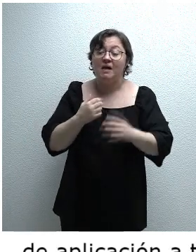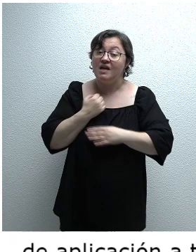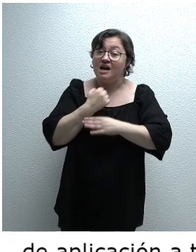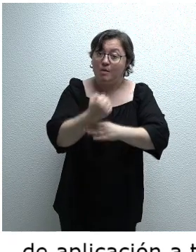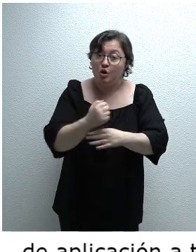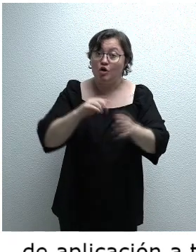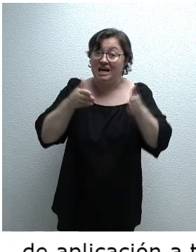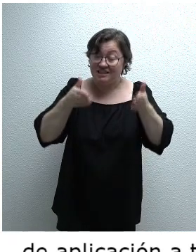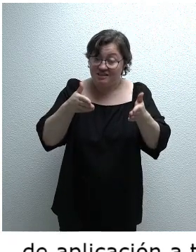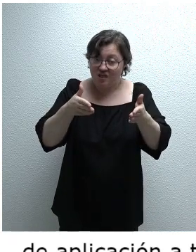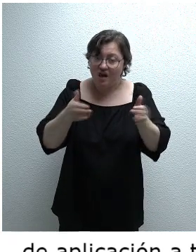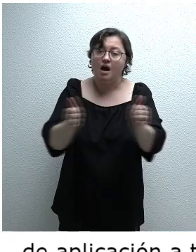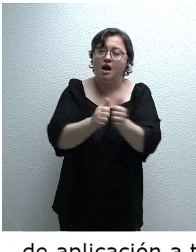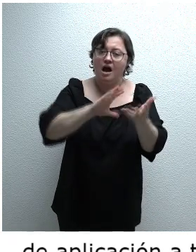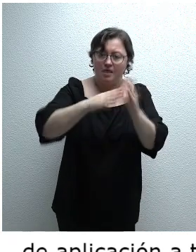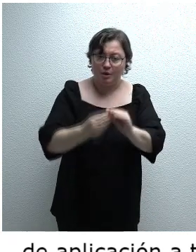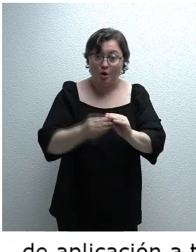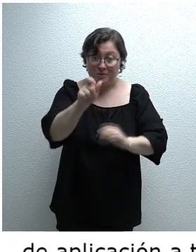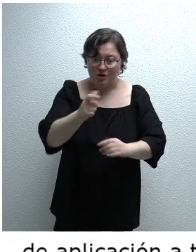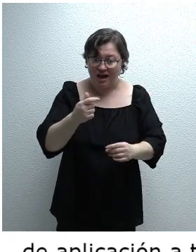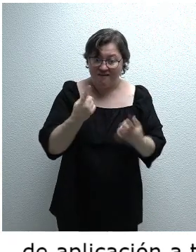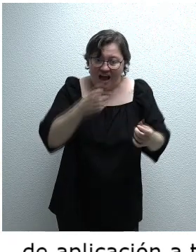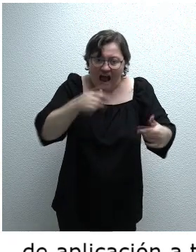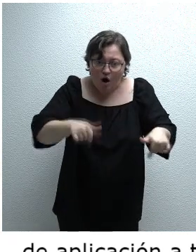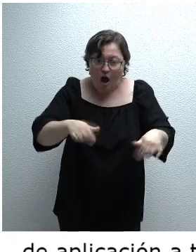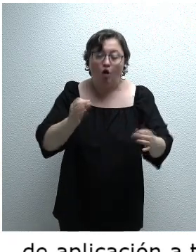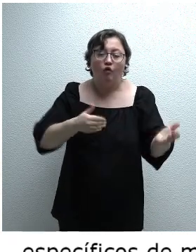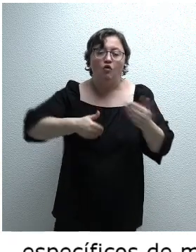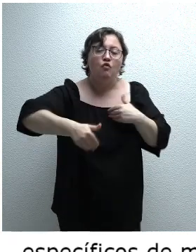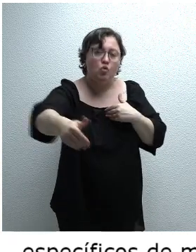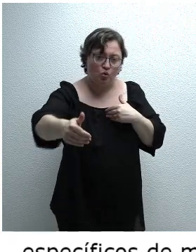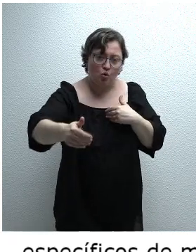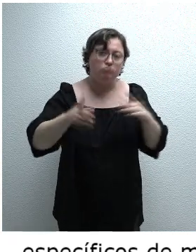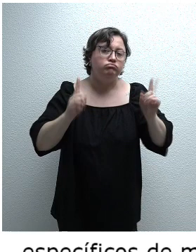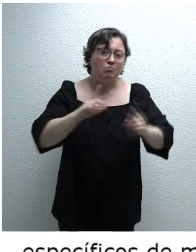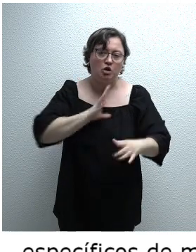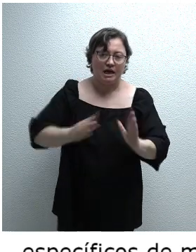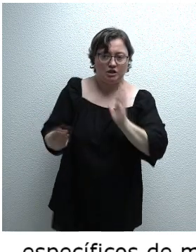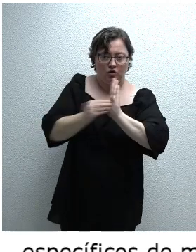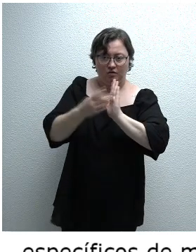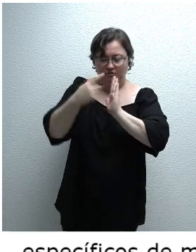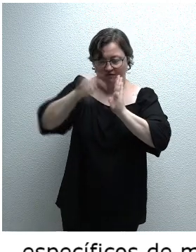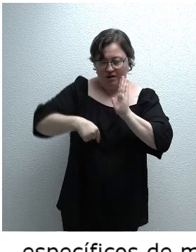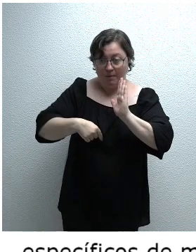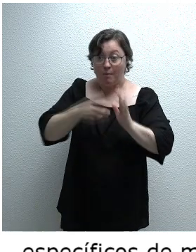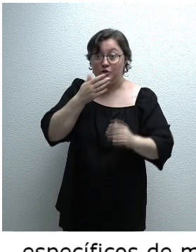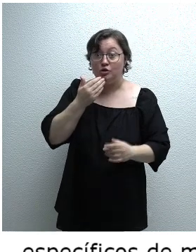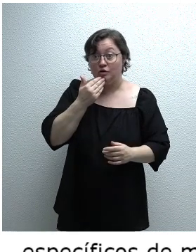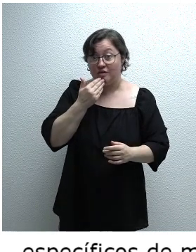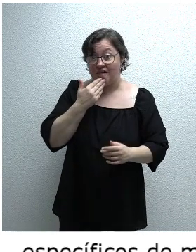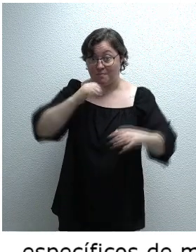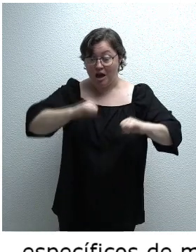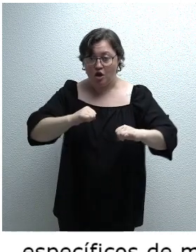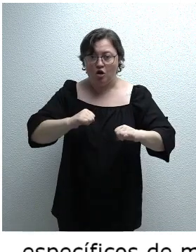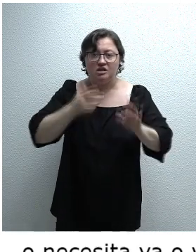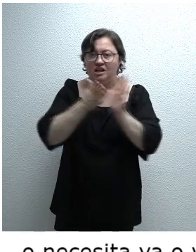apoyo, que la persona o necesita ya o va a necesitar en el futuro. Por eso, respecto a las personas mayores, sin perjuicio